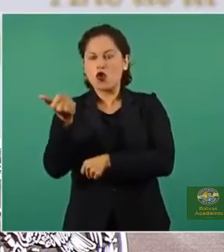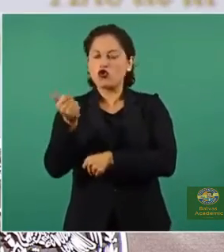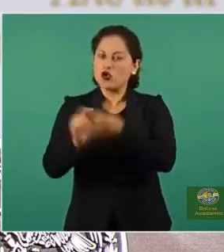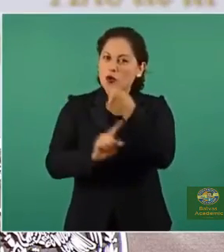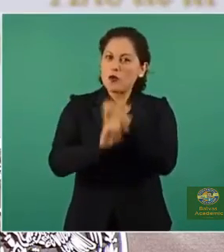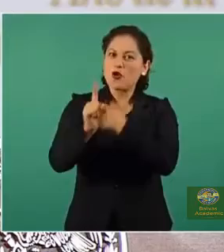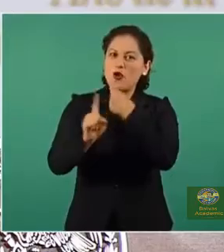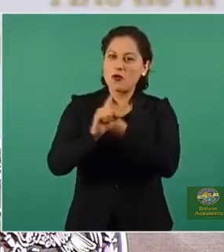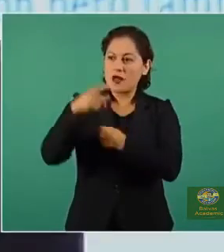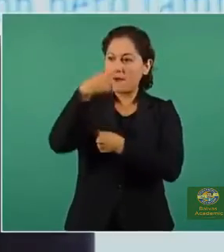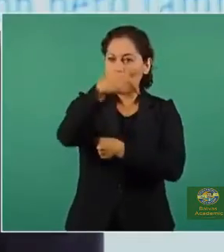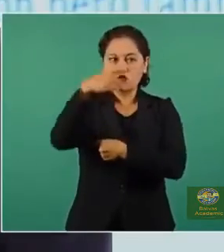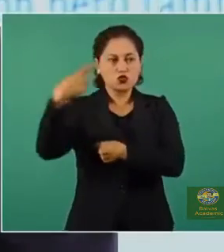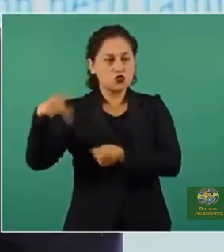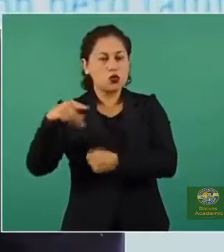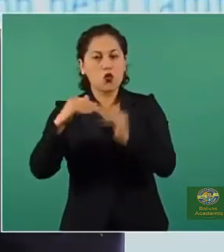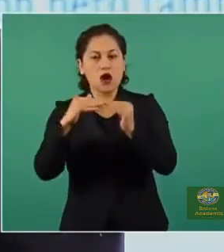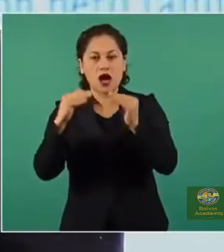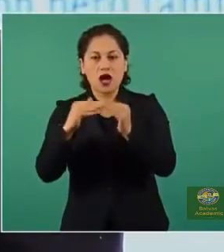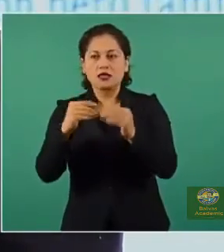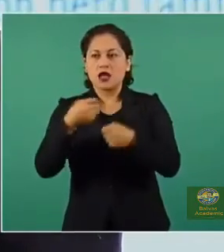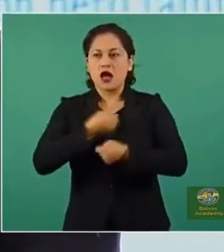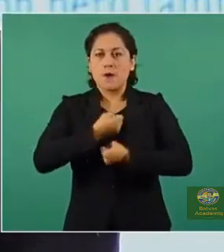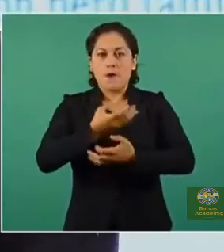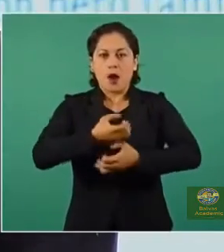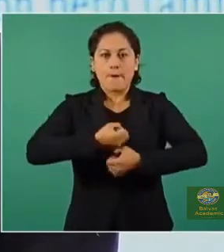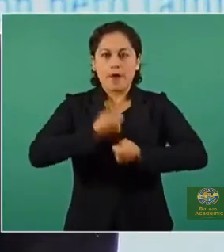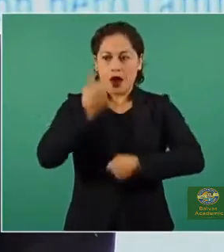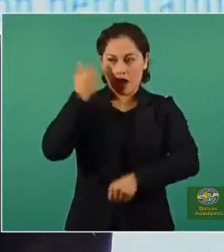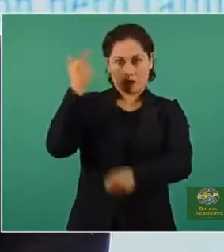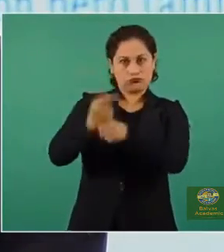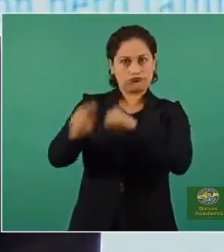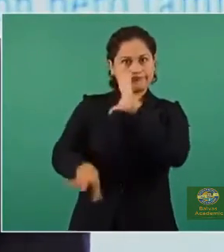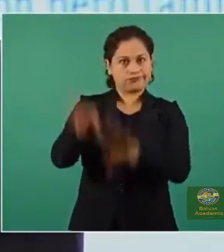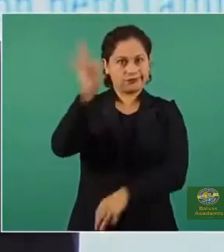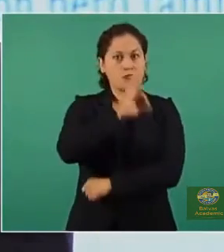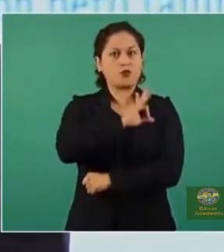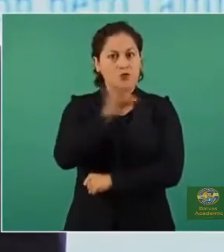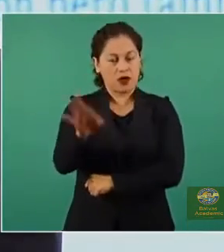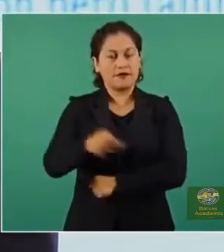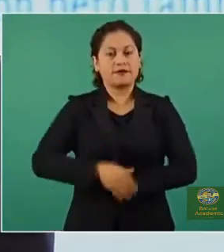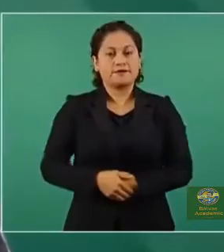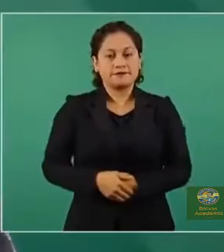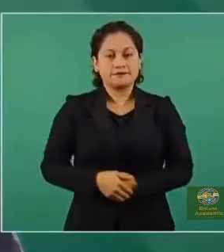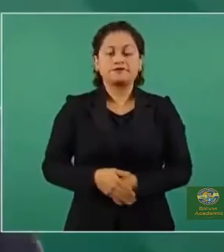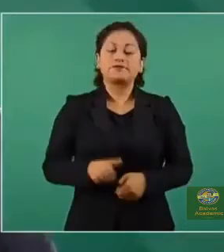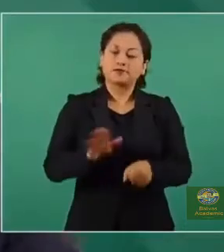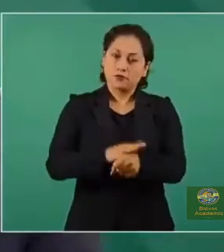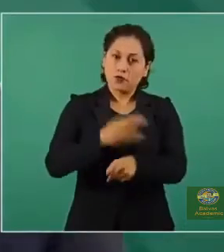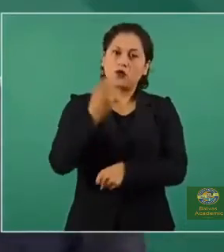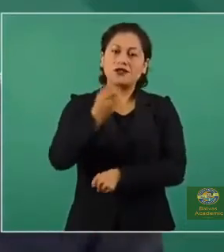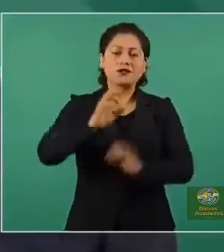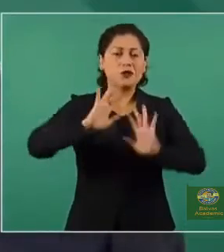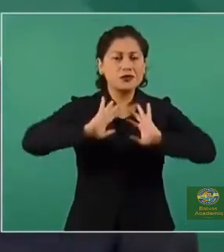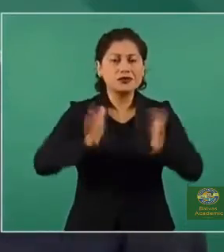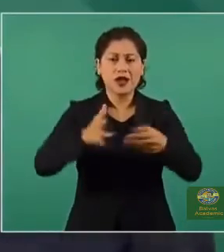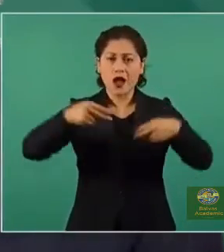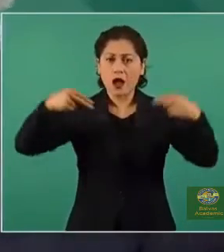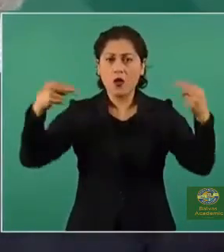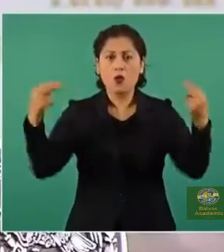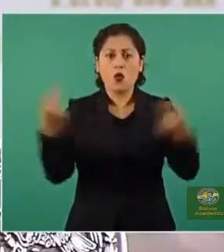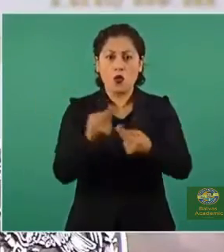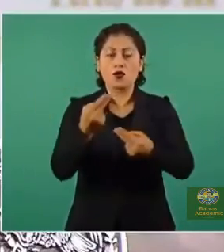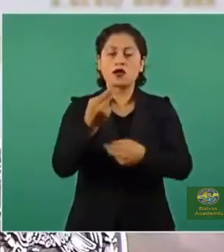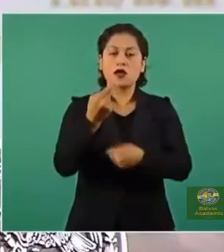objetos las niñas y los niños. Es necesario abrir los espacios públicos, las bibliotecas, los museos,